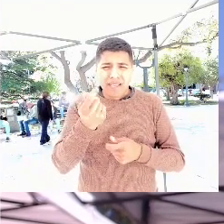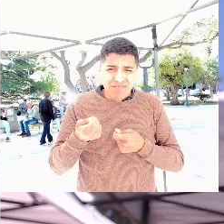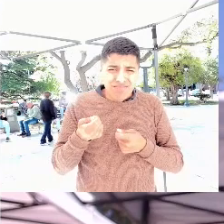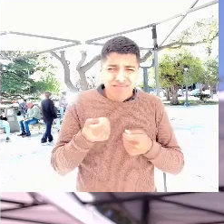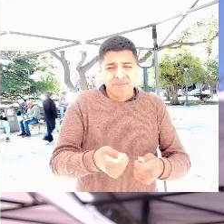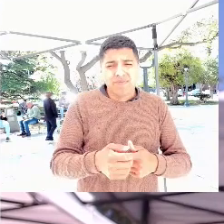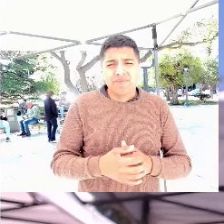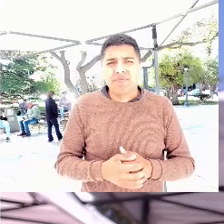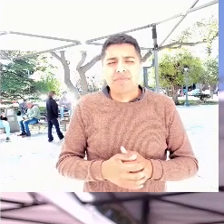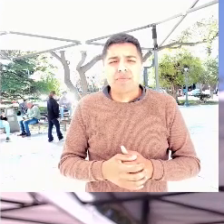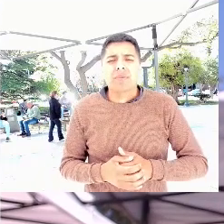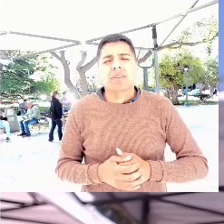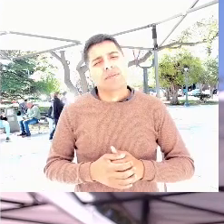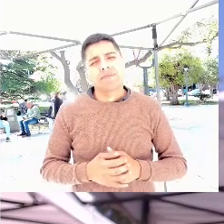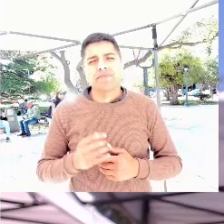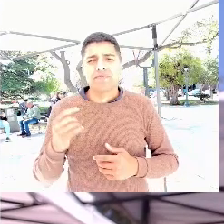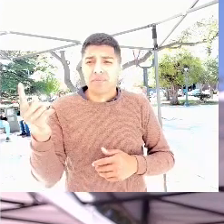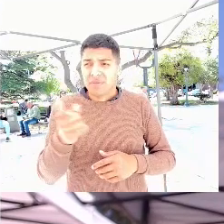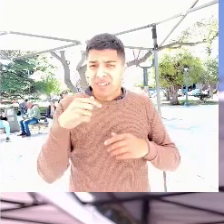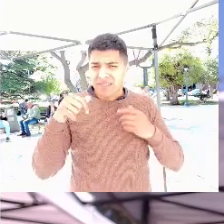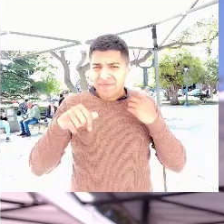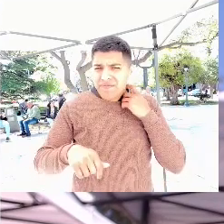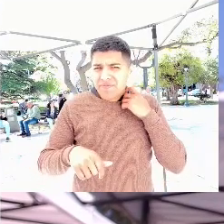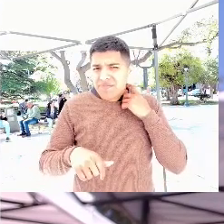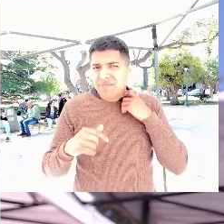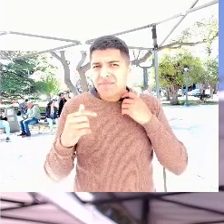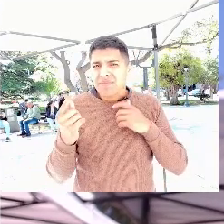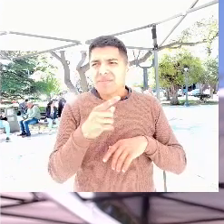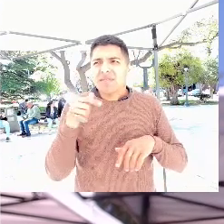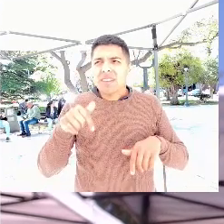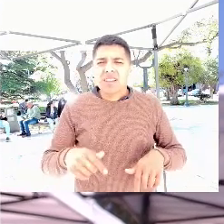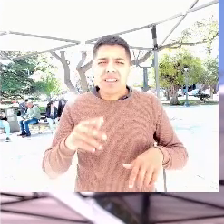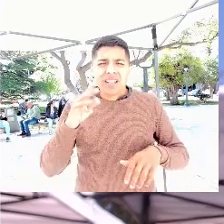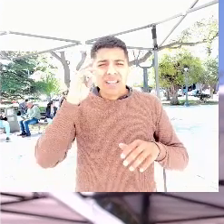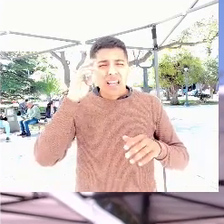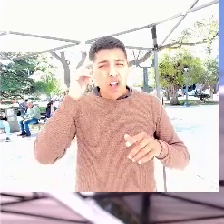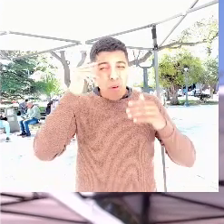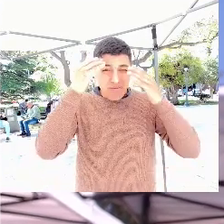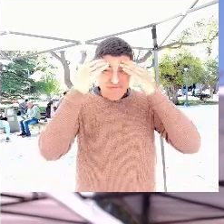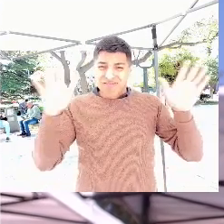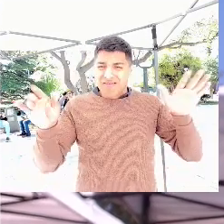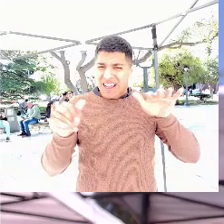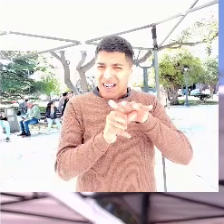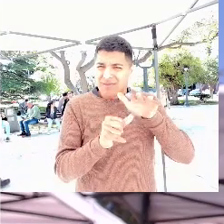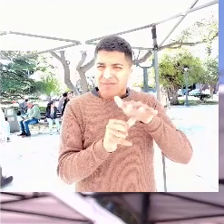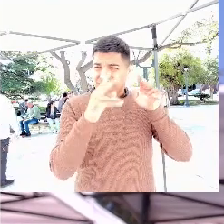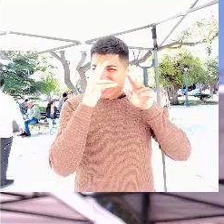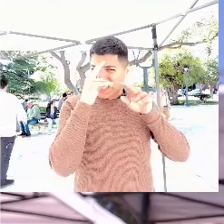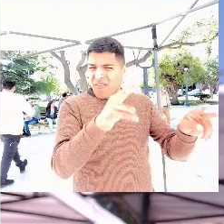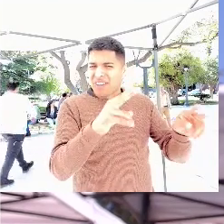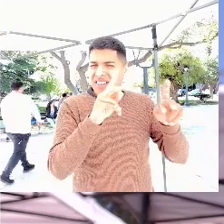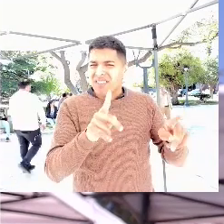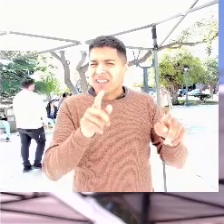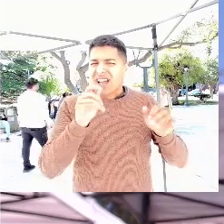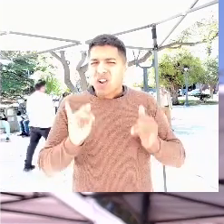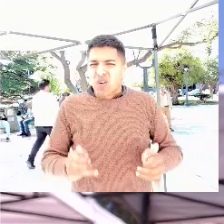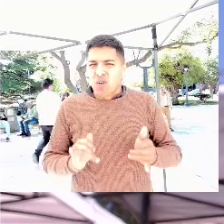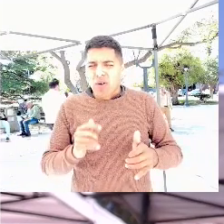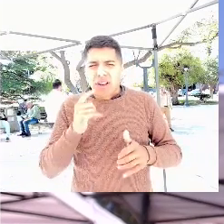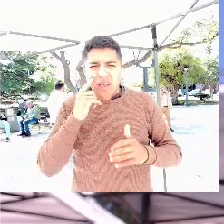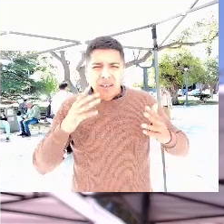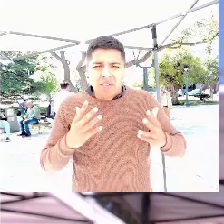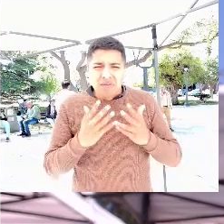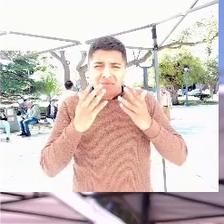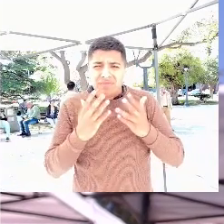resaltar, porque se está aportando no solamente a una perspectiva de género en la gestión, sino que además en capacitar a las juventudes para que